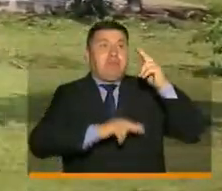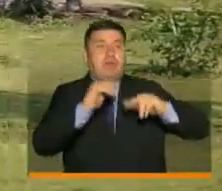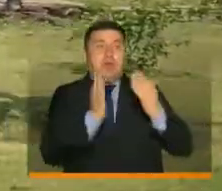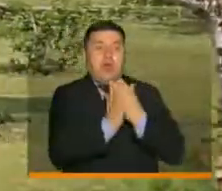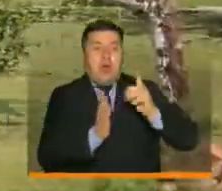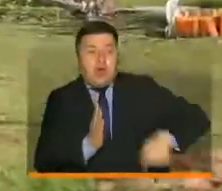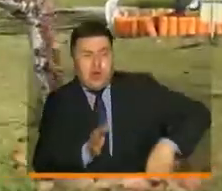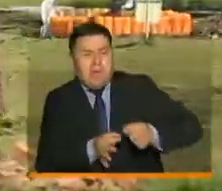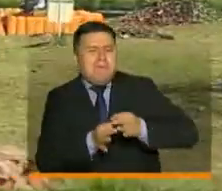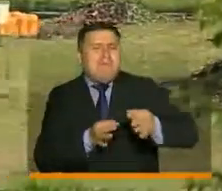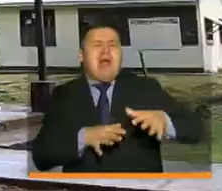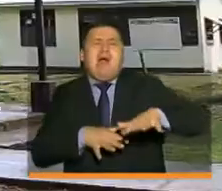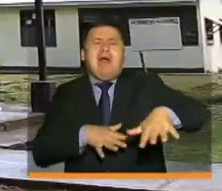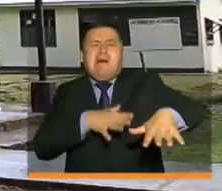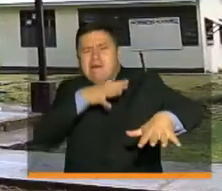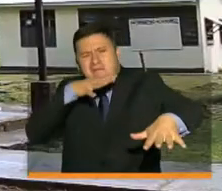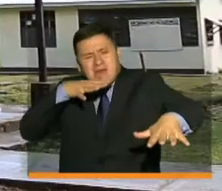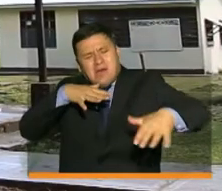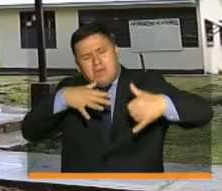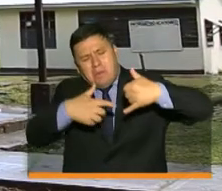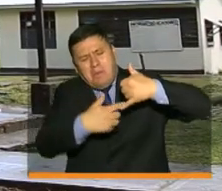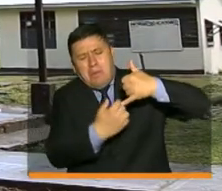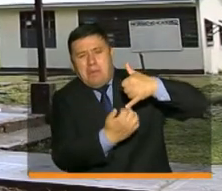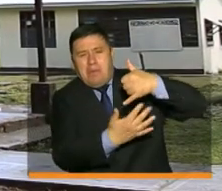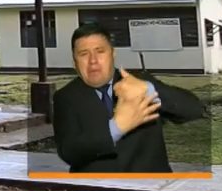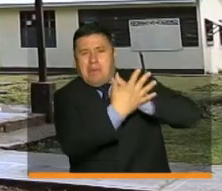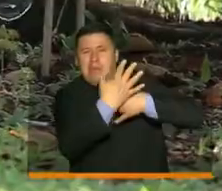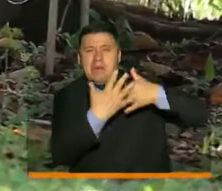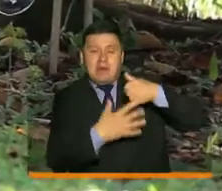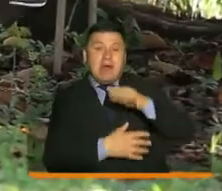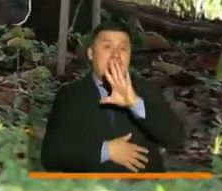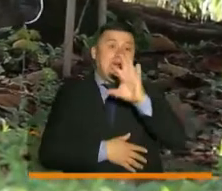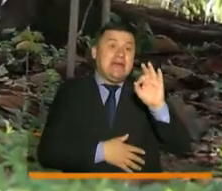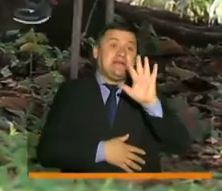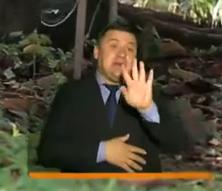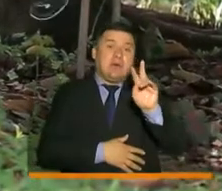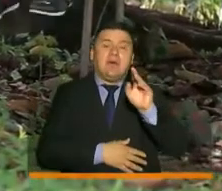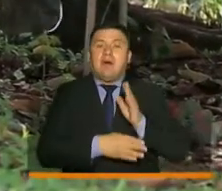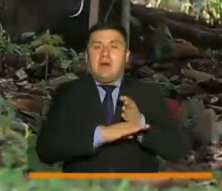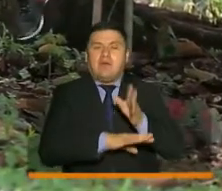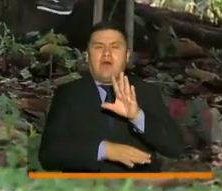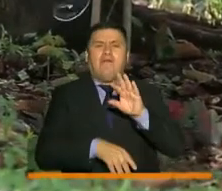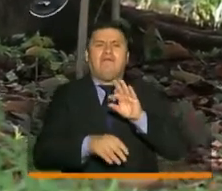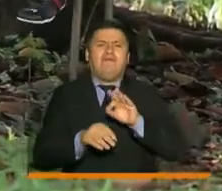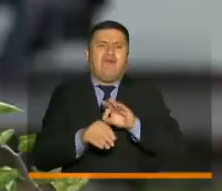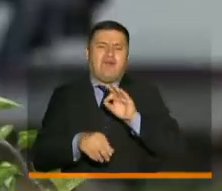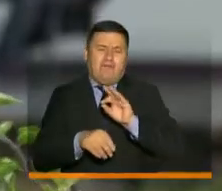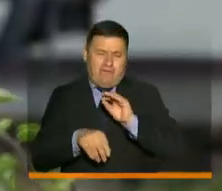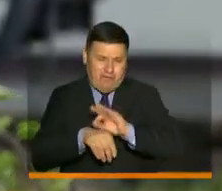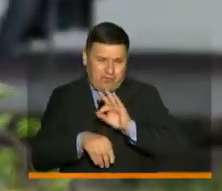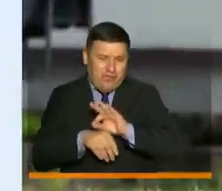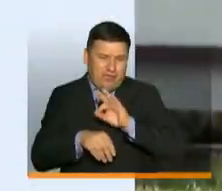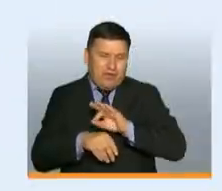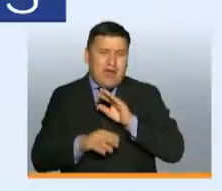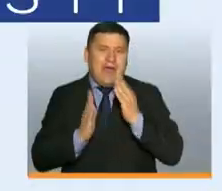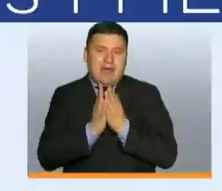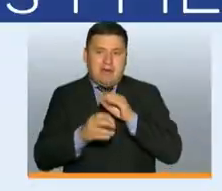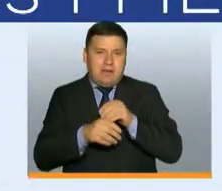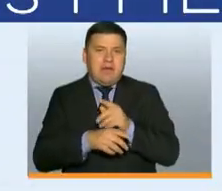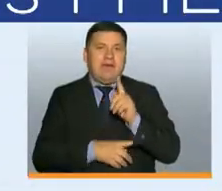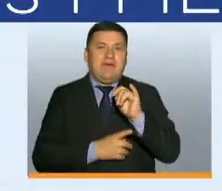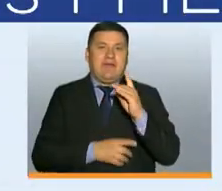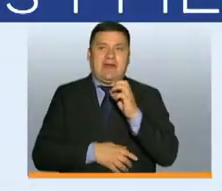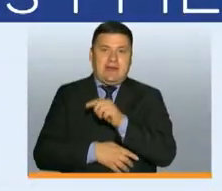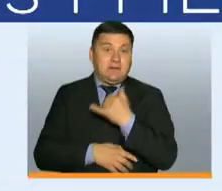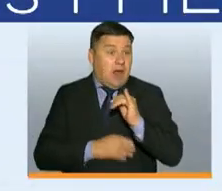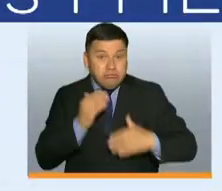colegios rurales de todo el país, de las cuales 457 son ejecutadas a través del Fondo de Financiamiento de la Infraestructura Educativa, FIE.